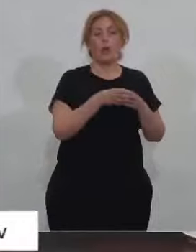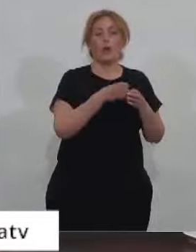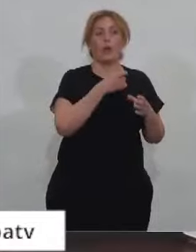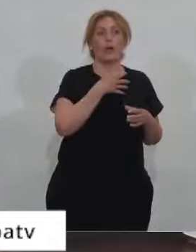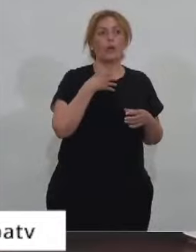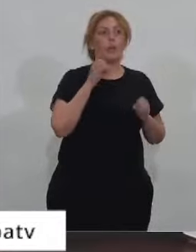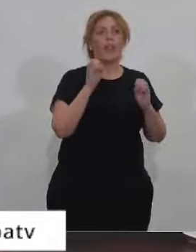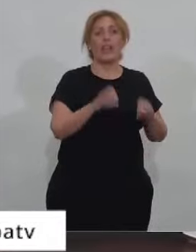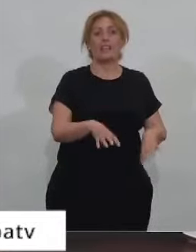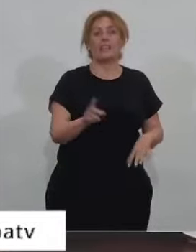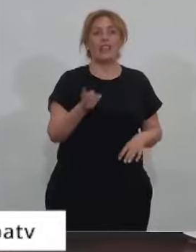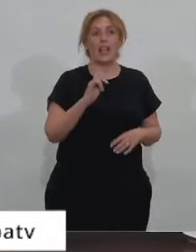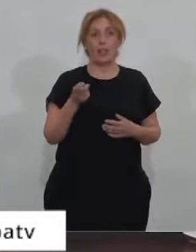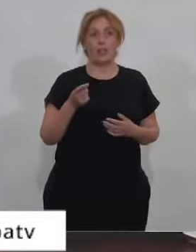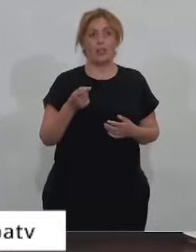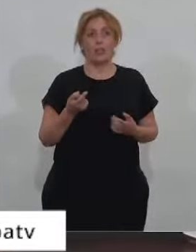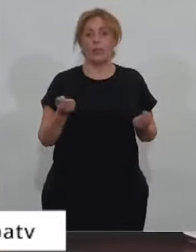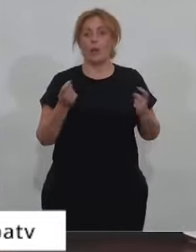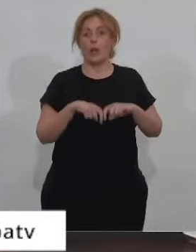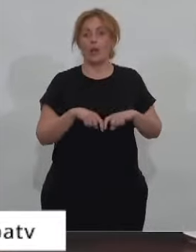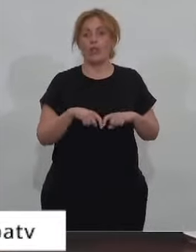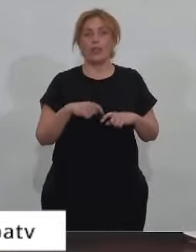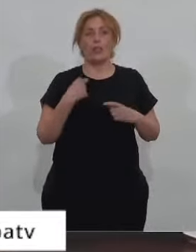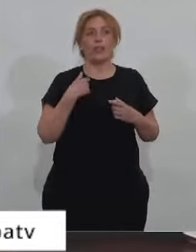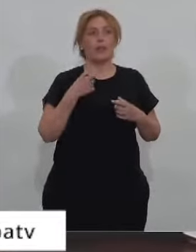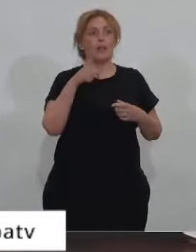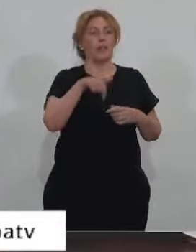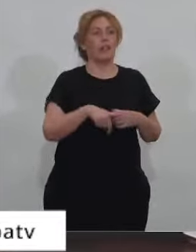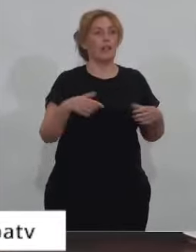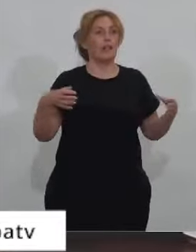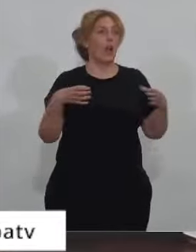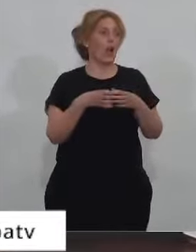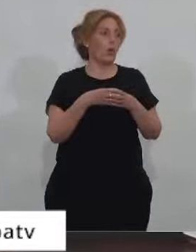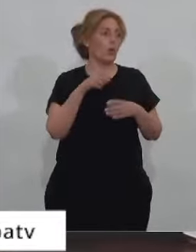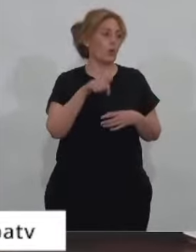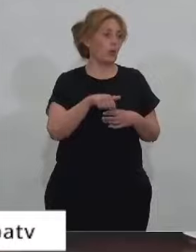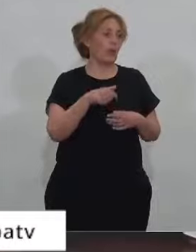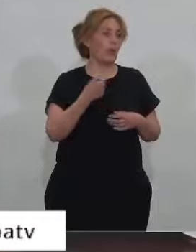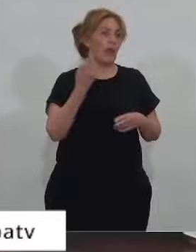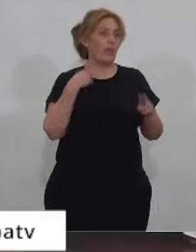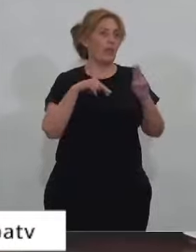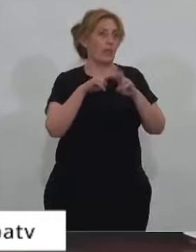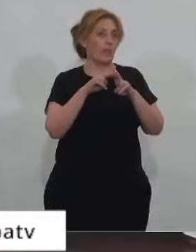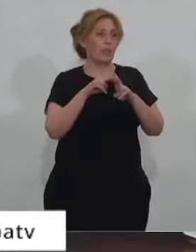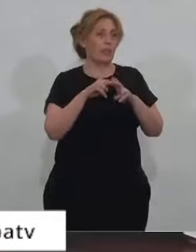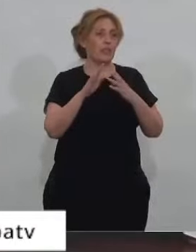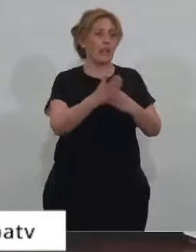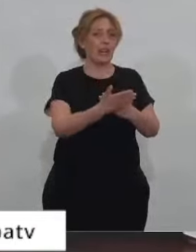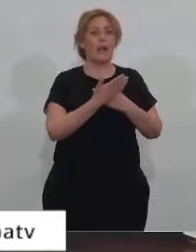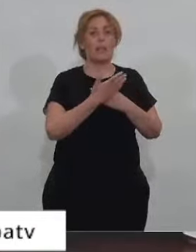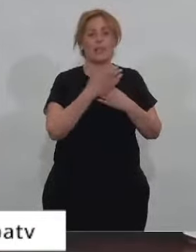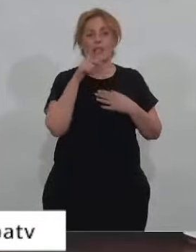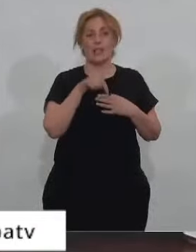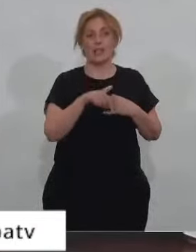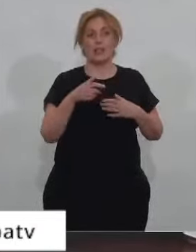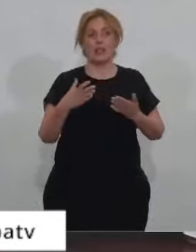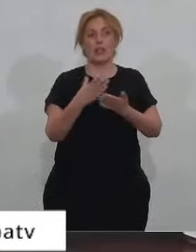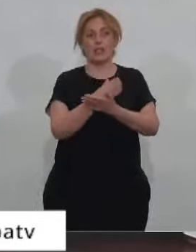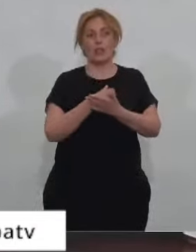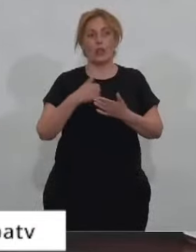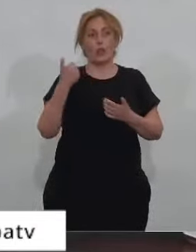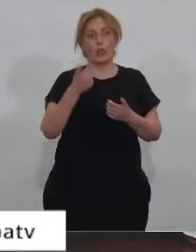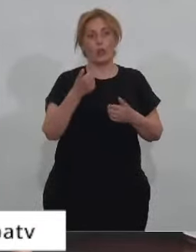social de esta gran empresa que es la Diputación, que son representantes de todos los trabajadores votados democráticamente. Dicho